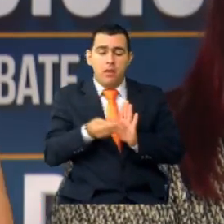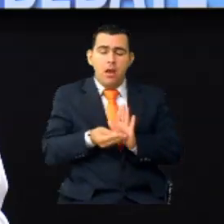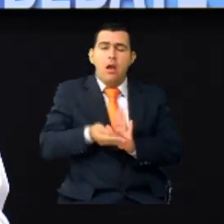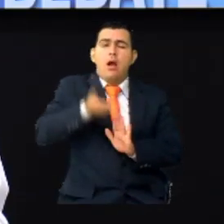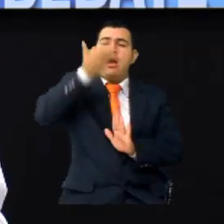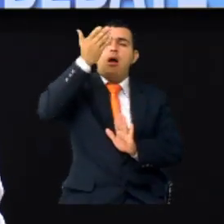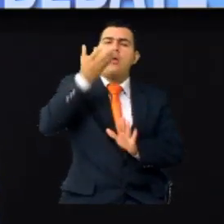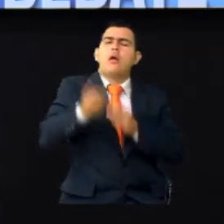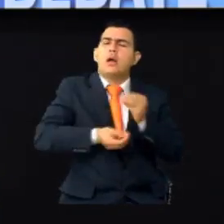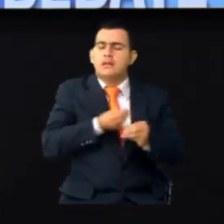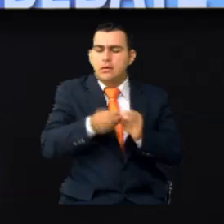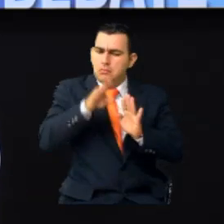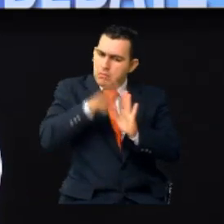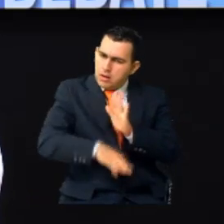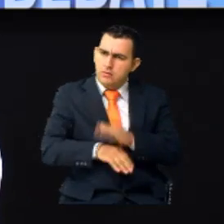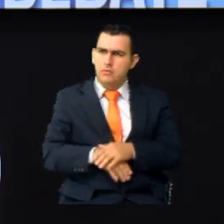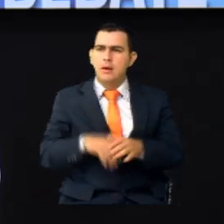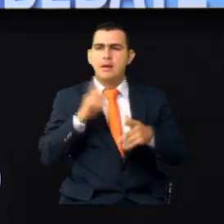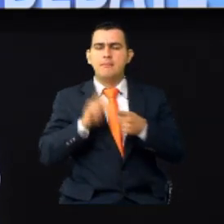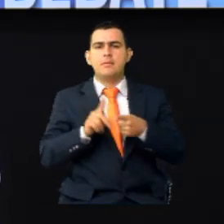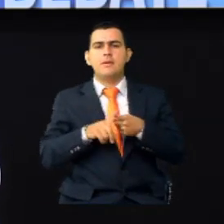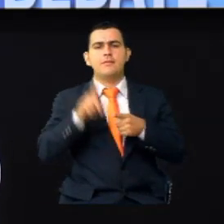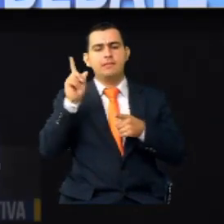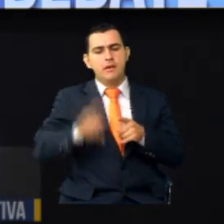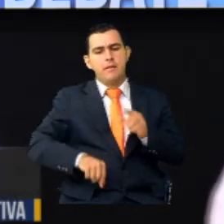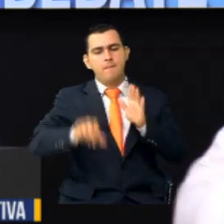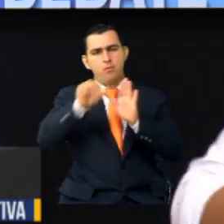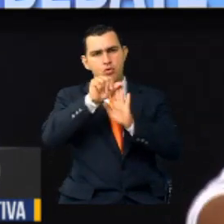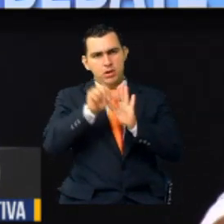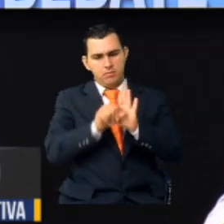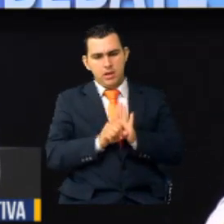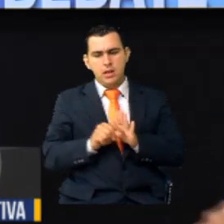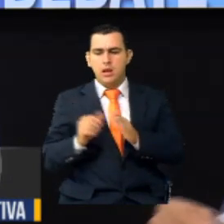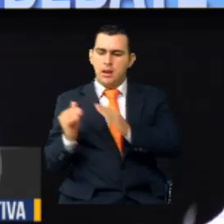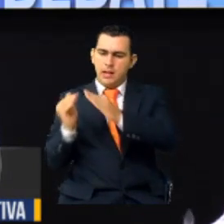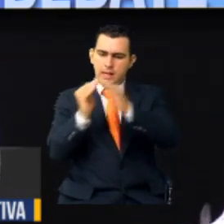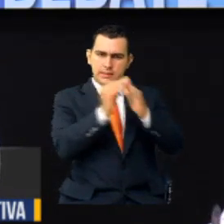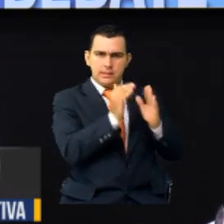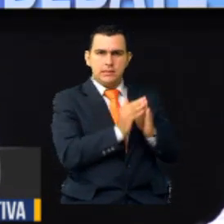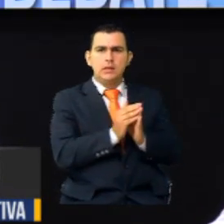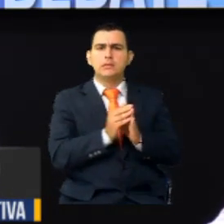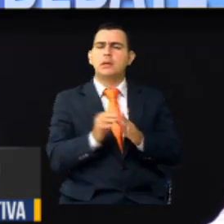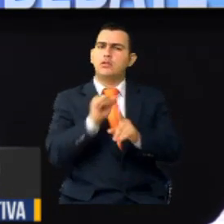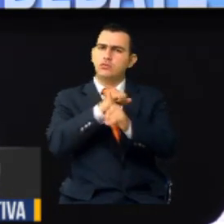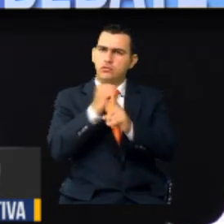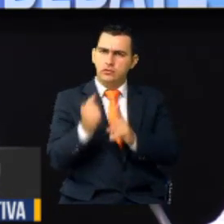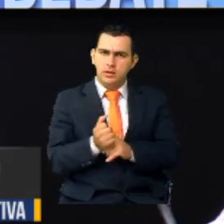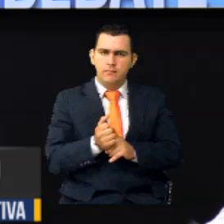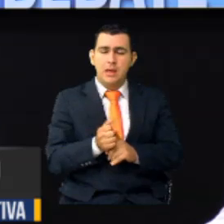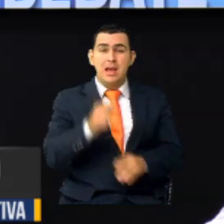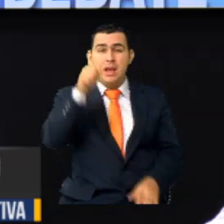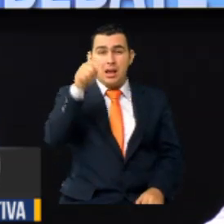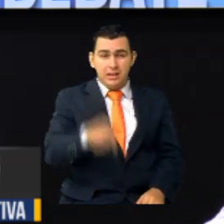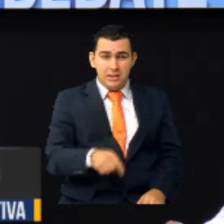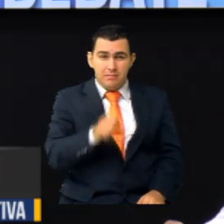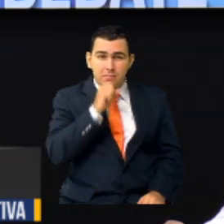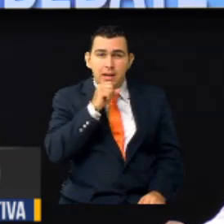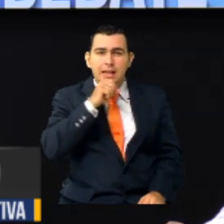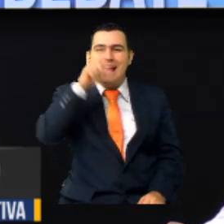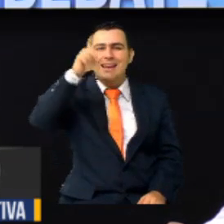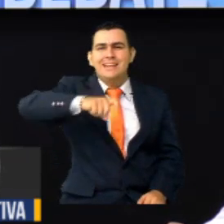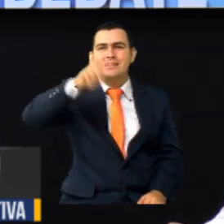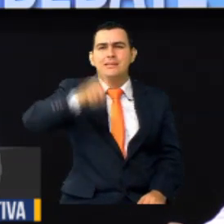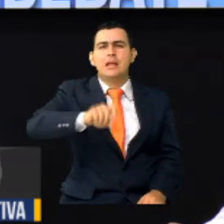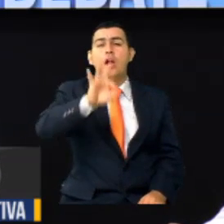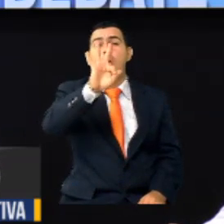en primer lugar, tenemos que garantizar un programa de vivienda de interés social. El déficit real son de 8.000 viviendas. Existen